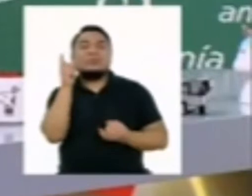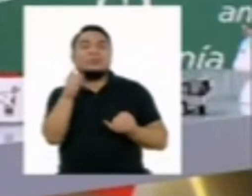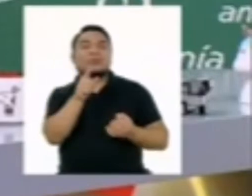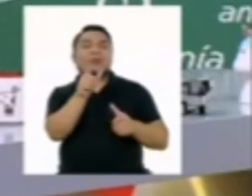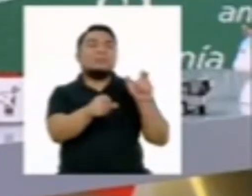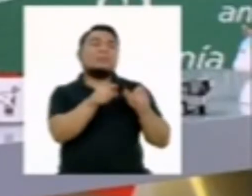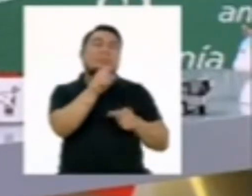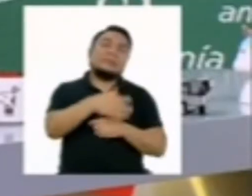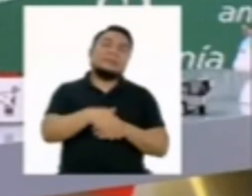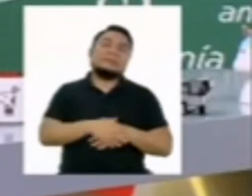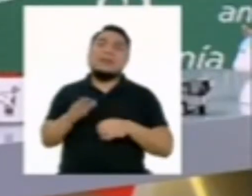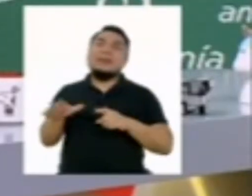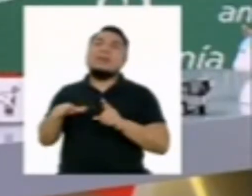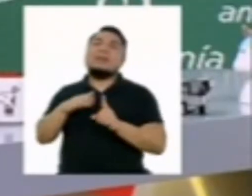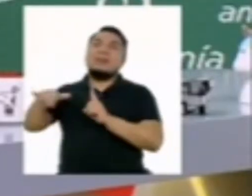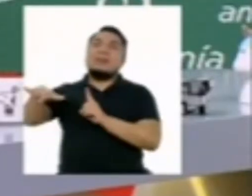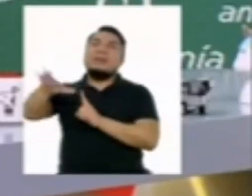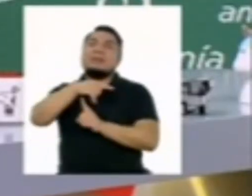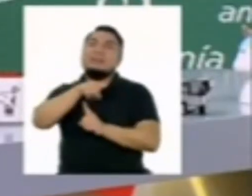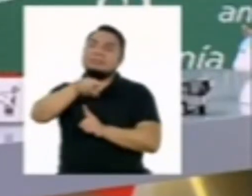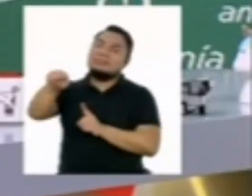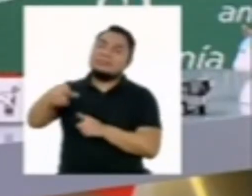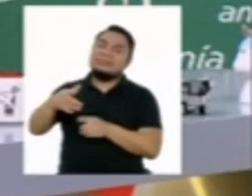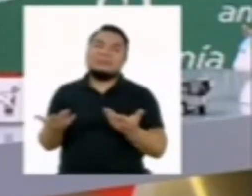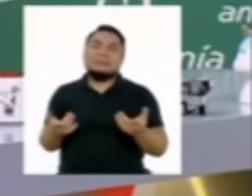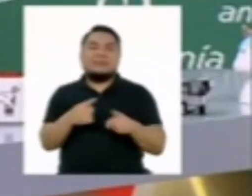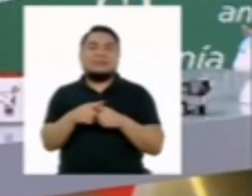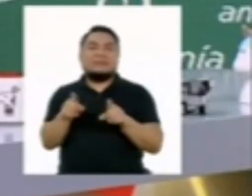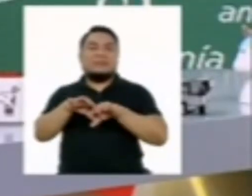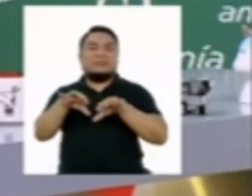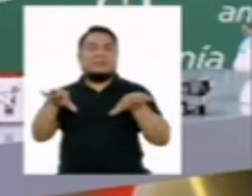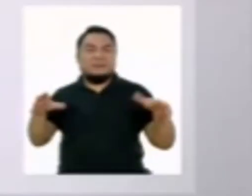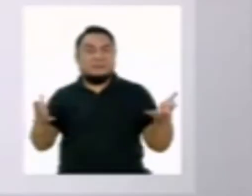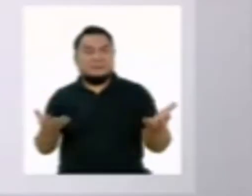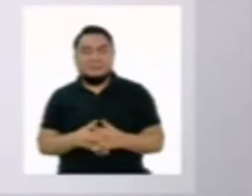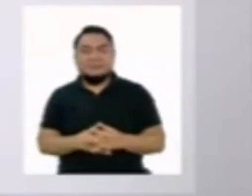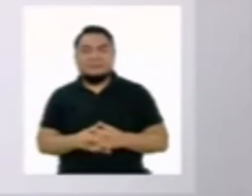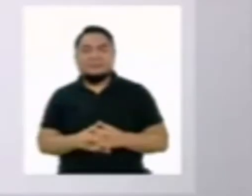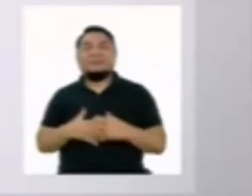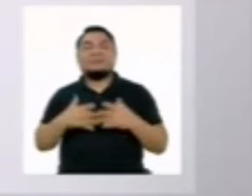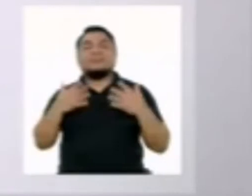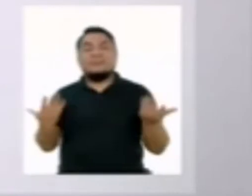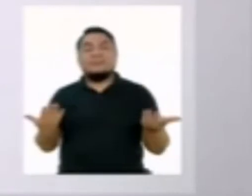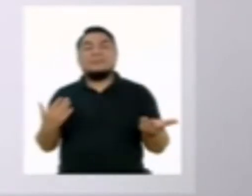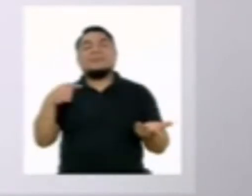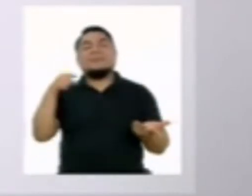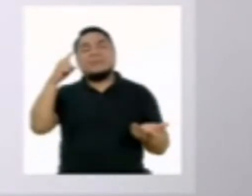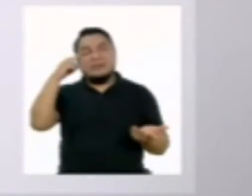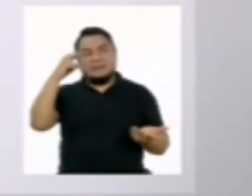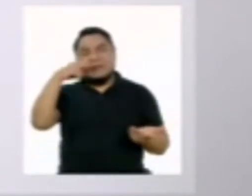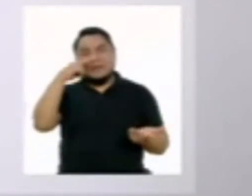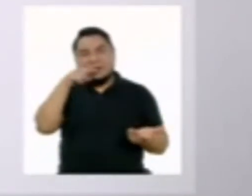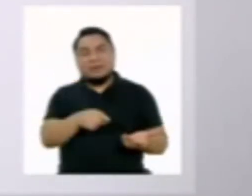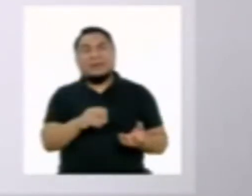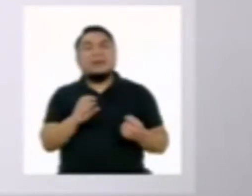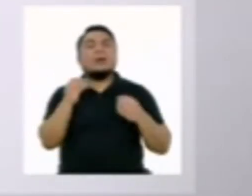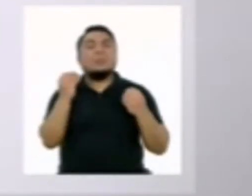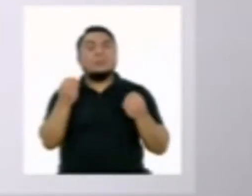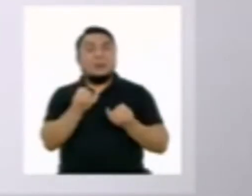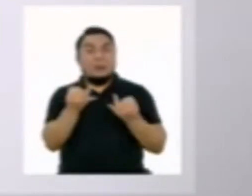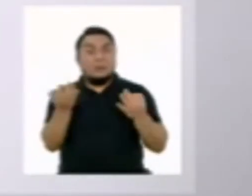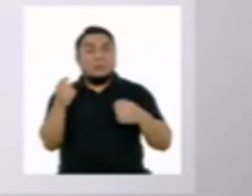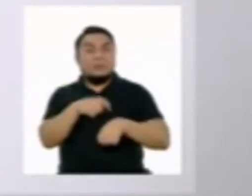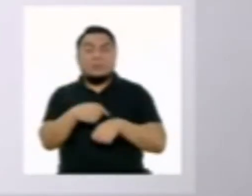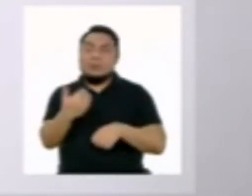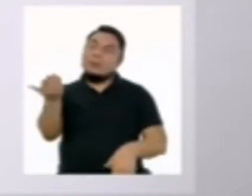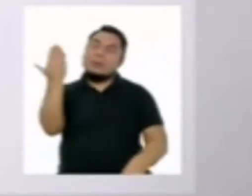por aquí y naturaleza por allá, como si fueran cosas diferentes. Lo cual es curioso, porque en algún momento